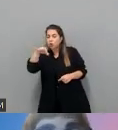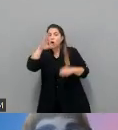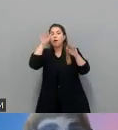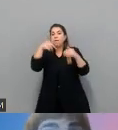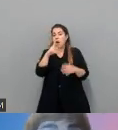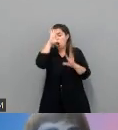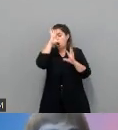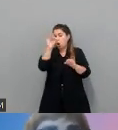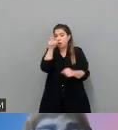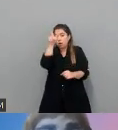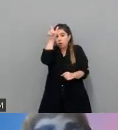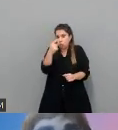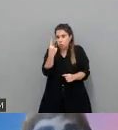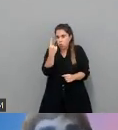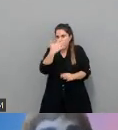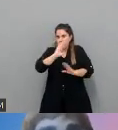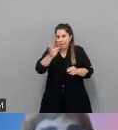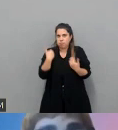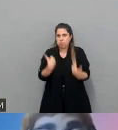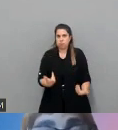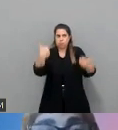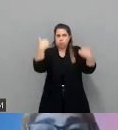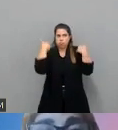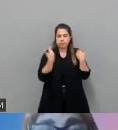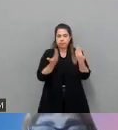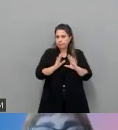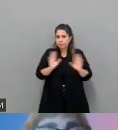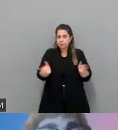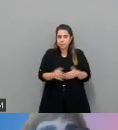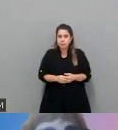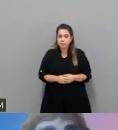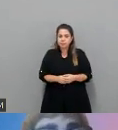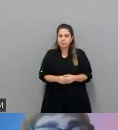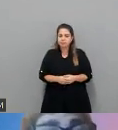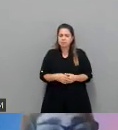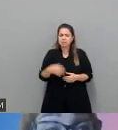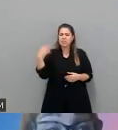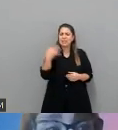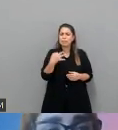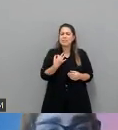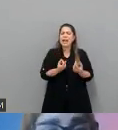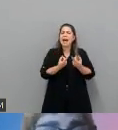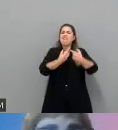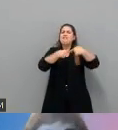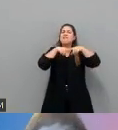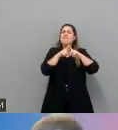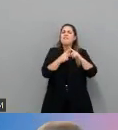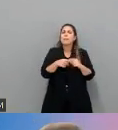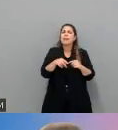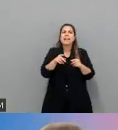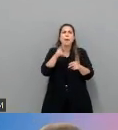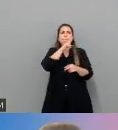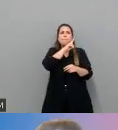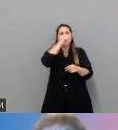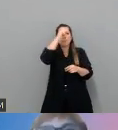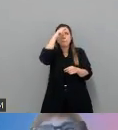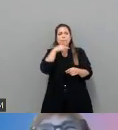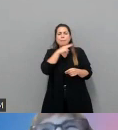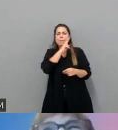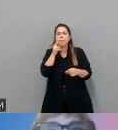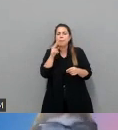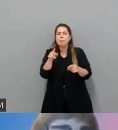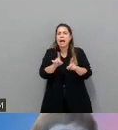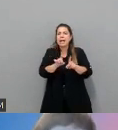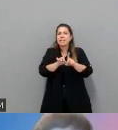ese progenitor que está en la unidad de convivencia. ¿Y qué pasa con las familias separadas o divorciadas? Bueno, sobre